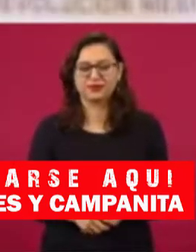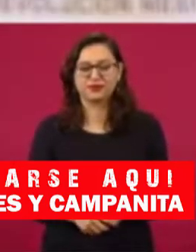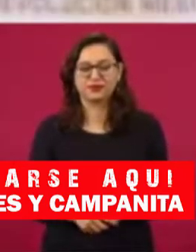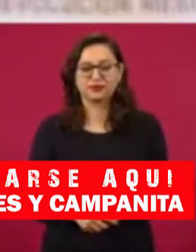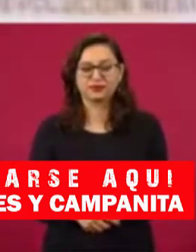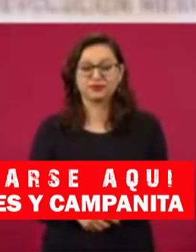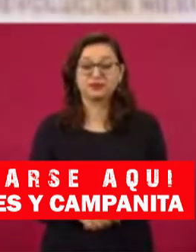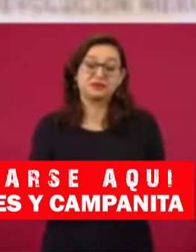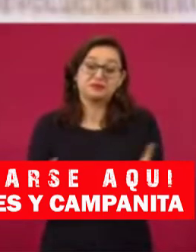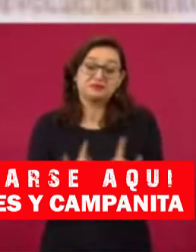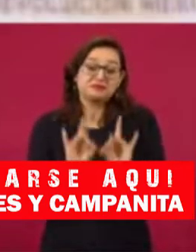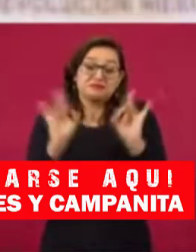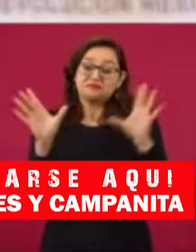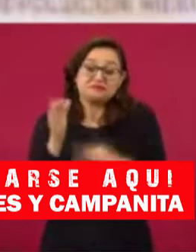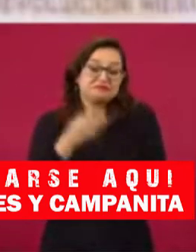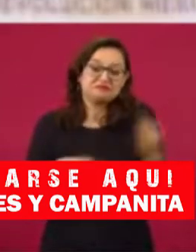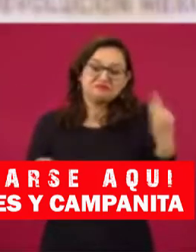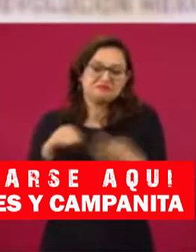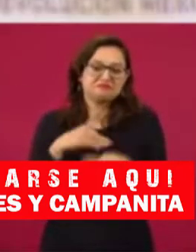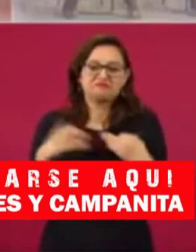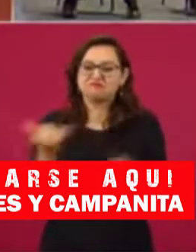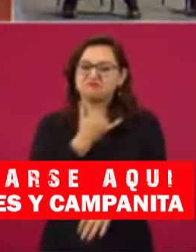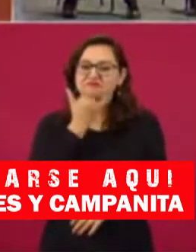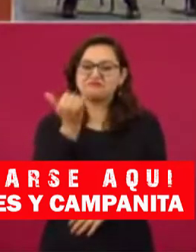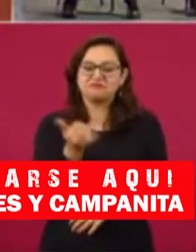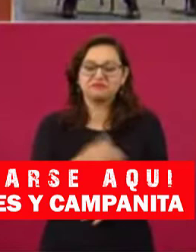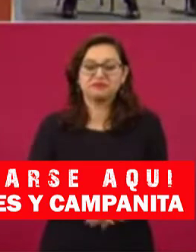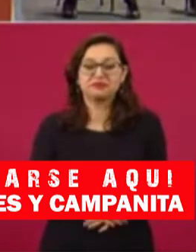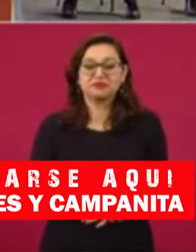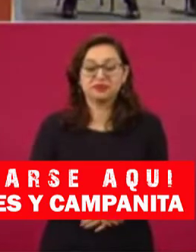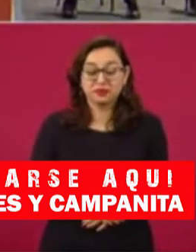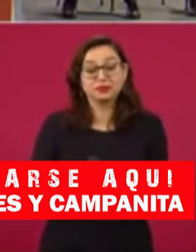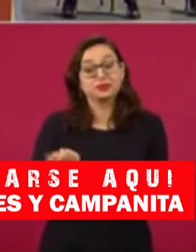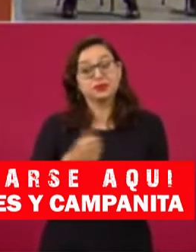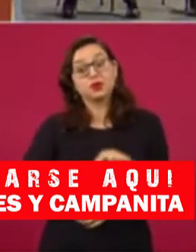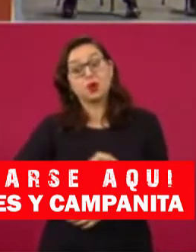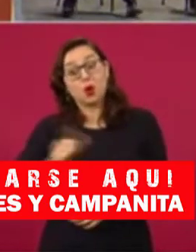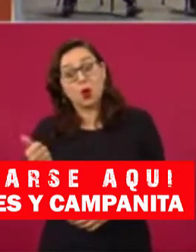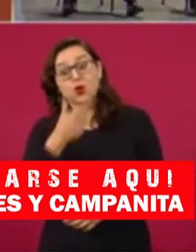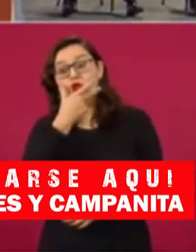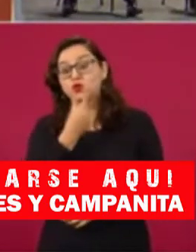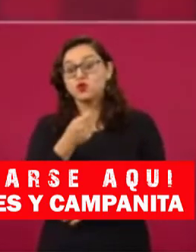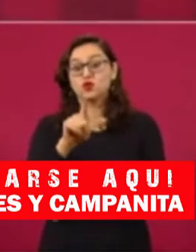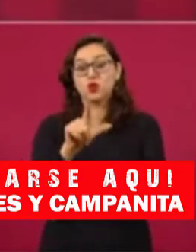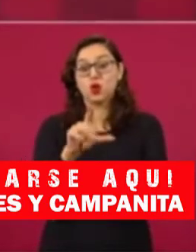Y a todos nos pasa. Y el señor Lozano,